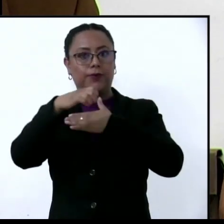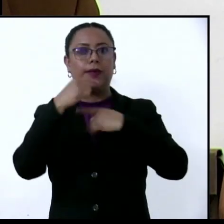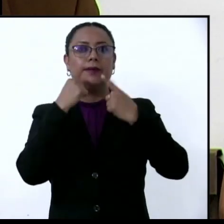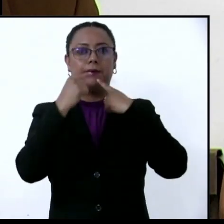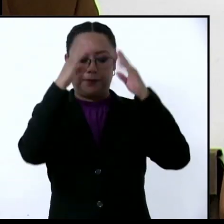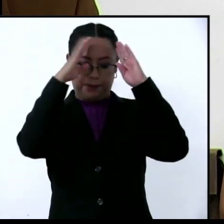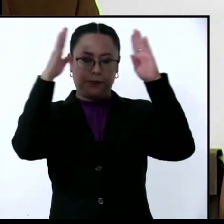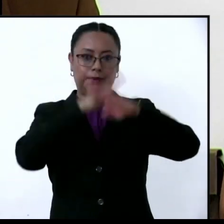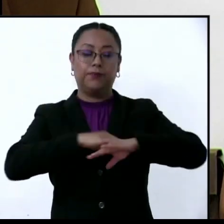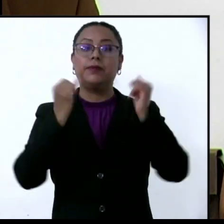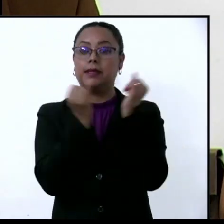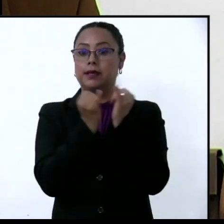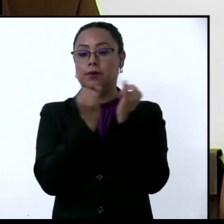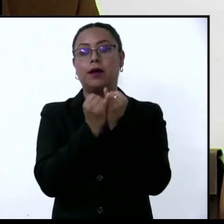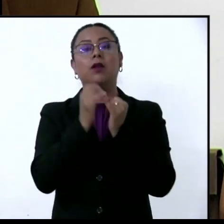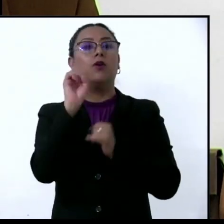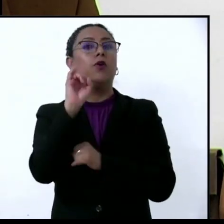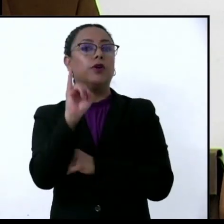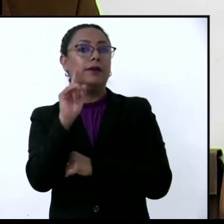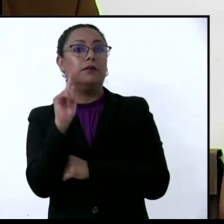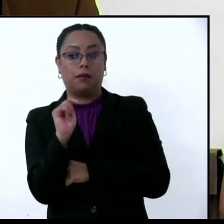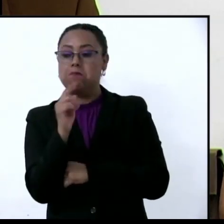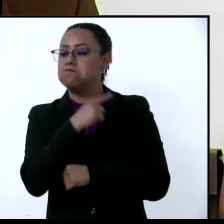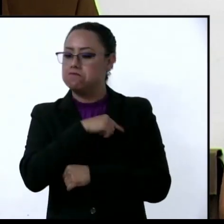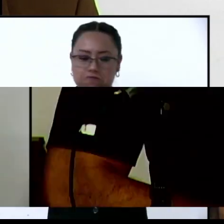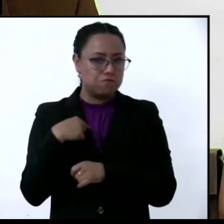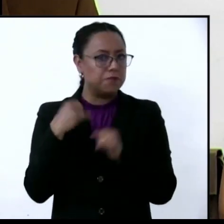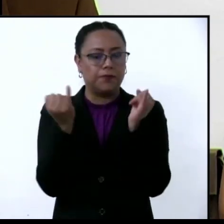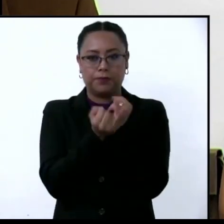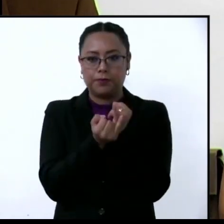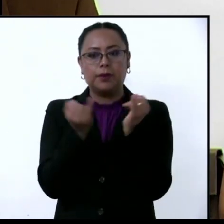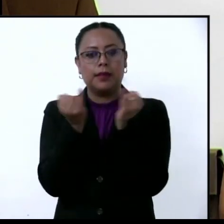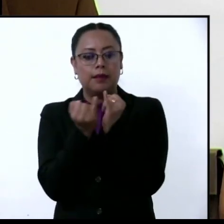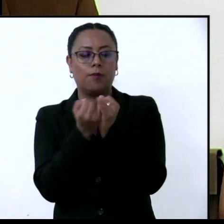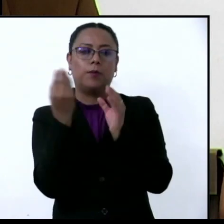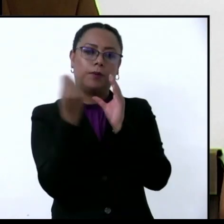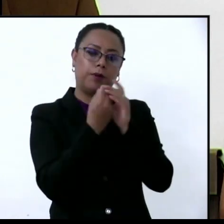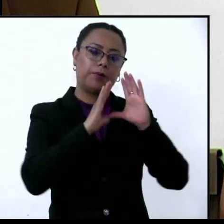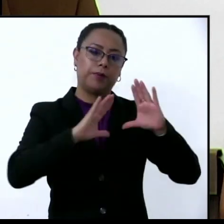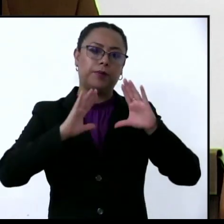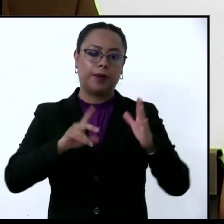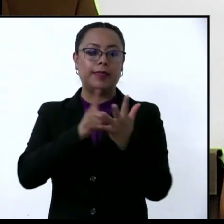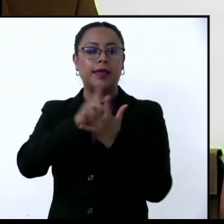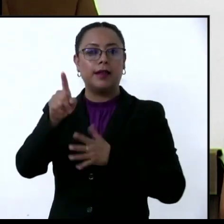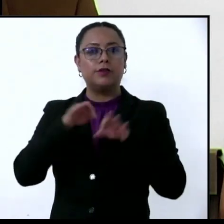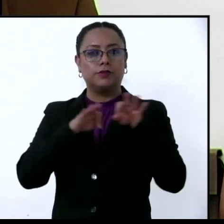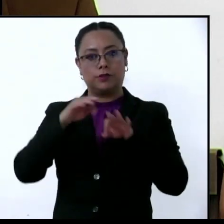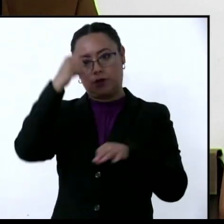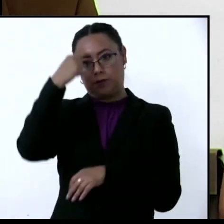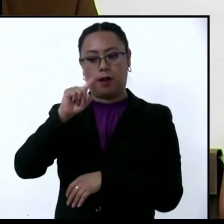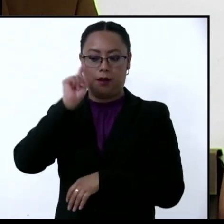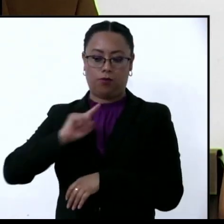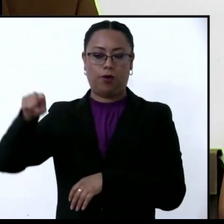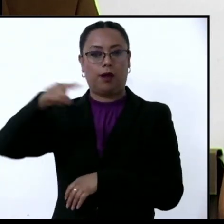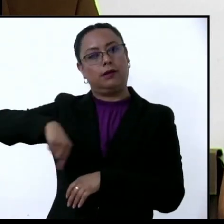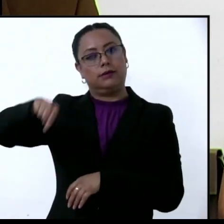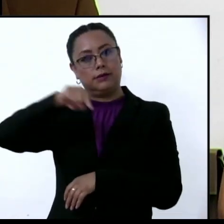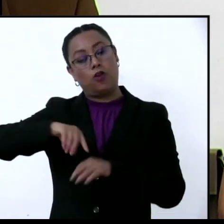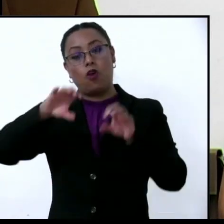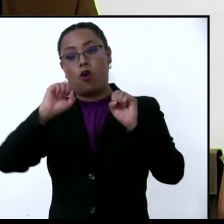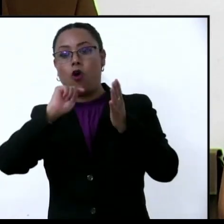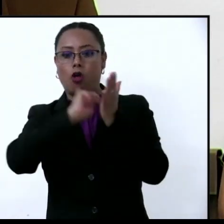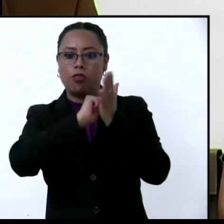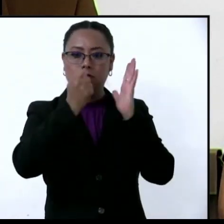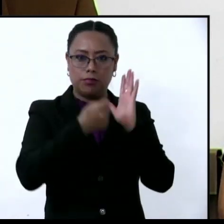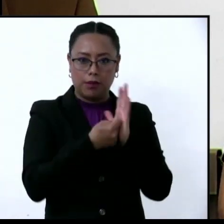también con la Organización Internacional de Trabajo, también capacitación en materia de derechos laborales para las mujeres, también con técnicas